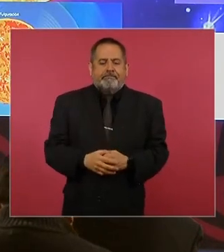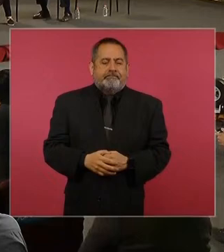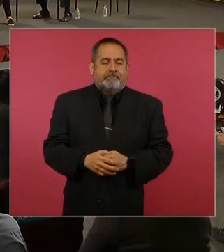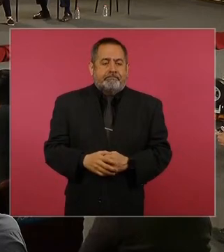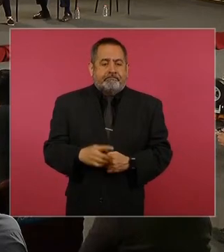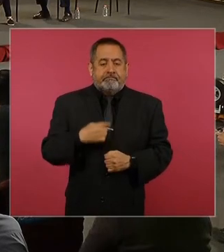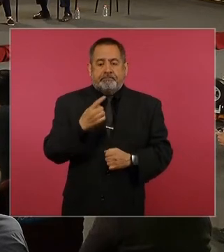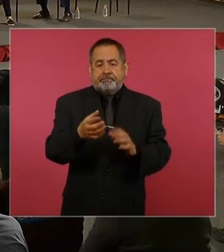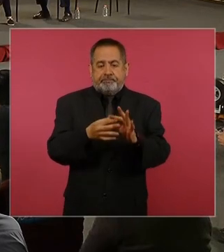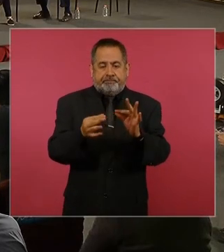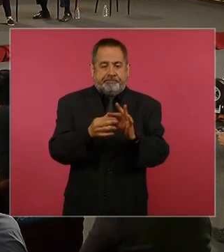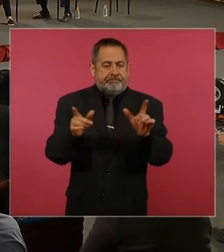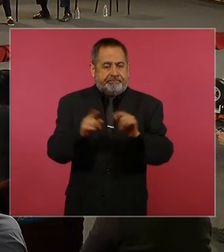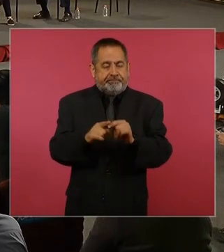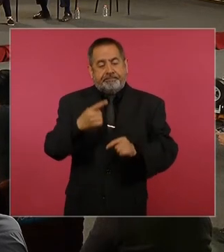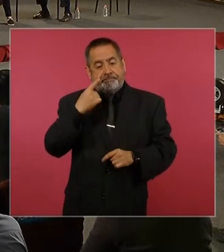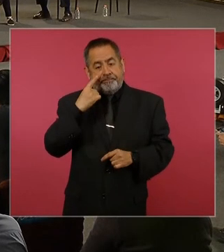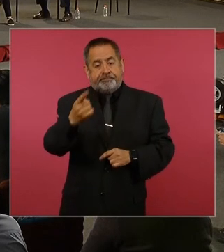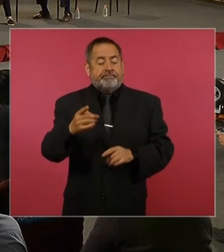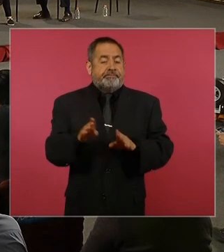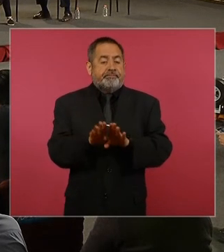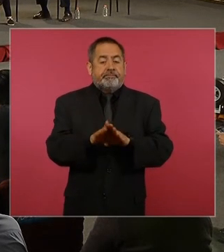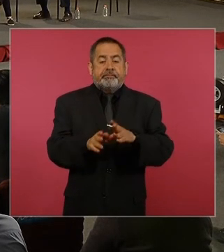explicar que